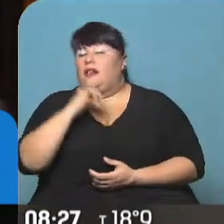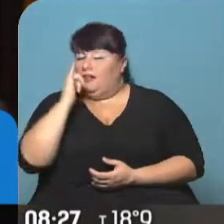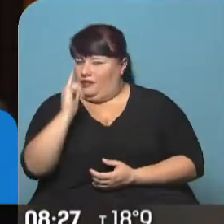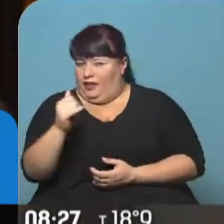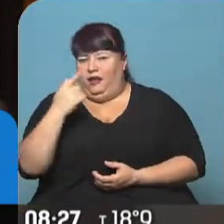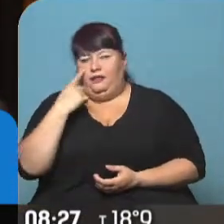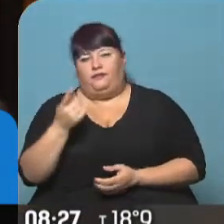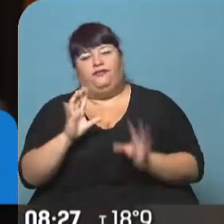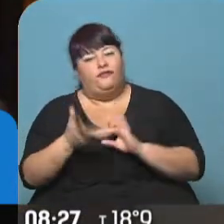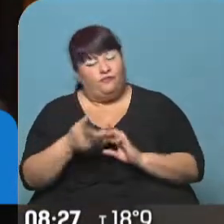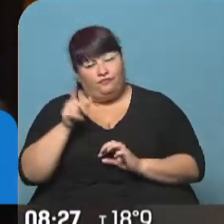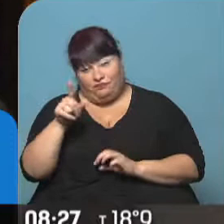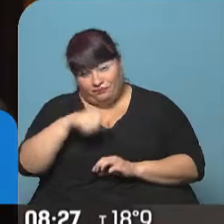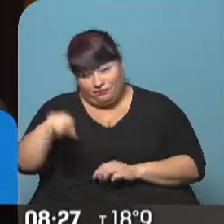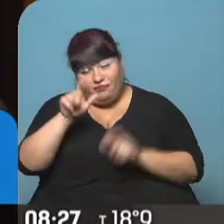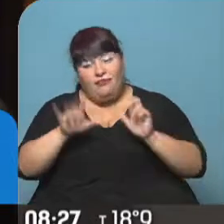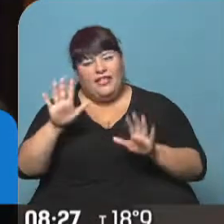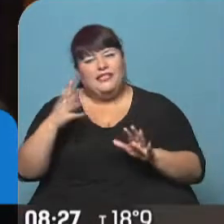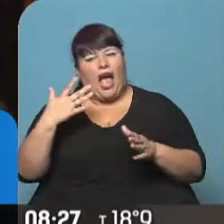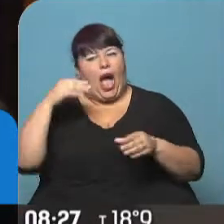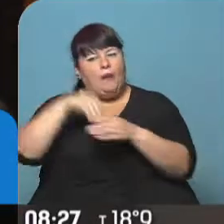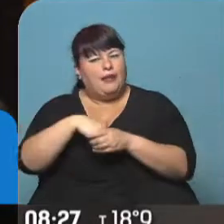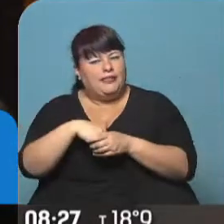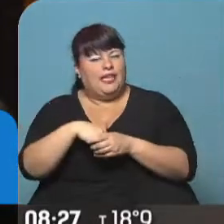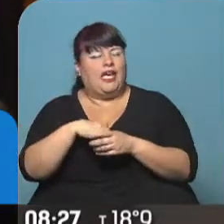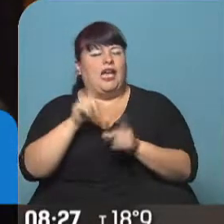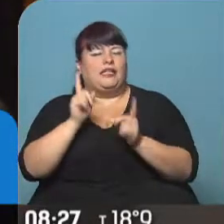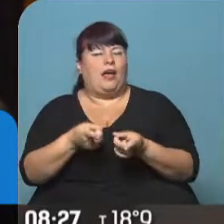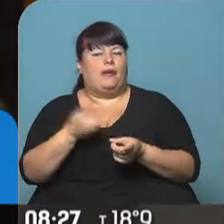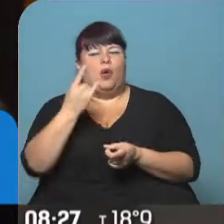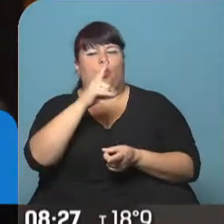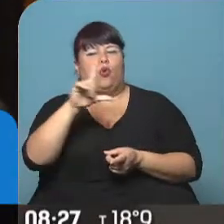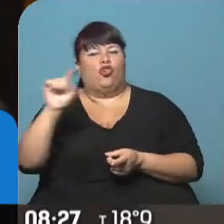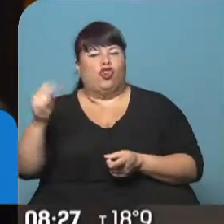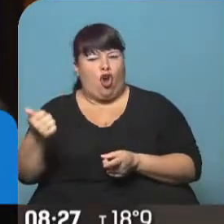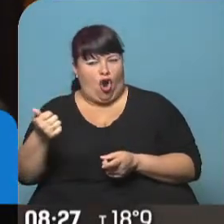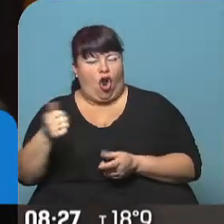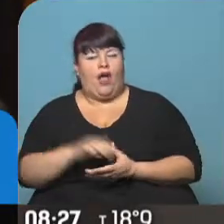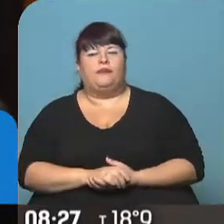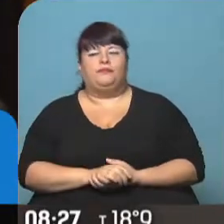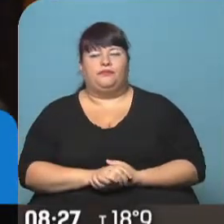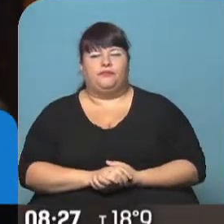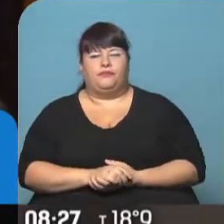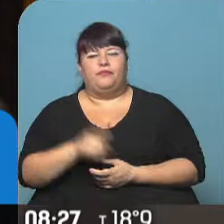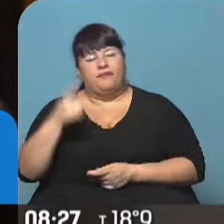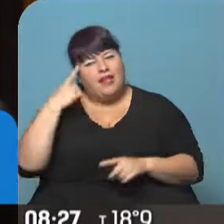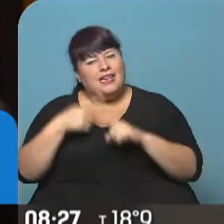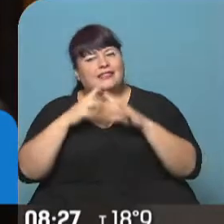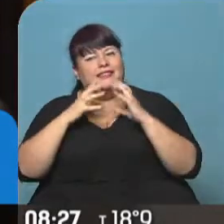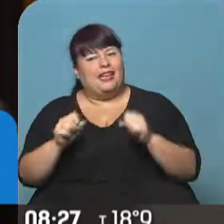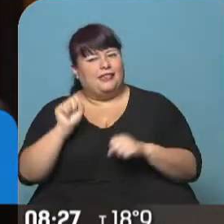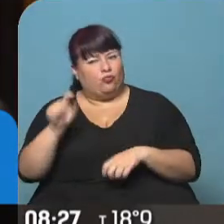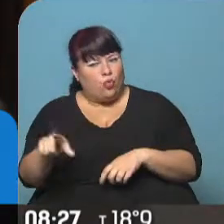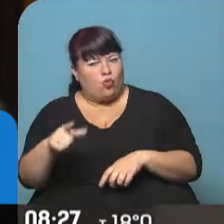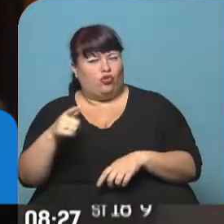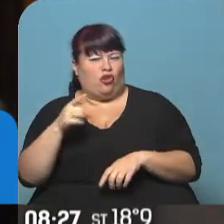saber Kirchner y los suyos, en ese momento estuvo muy involucrado en esa operación Ulloa, Rudy Ulloa, el que era un secretario de él,